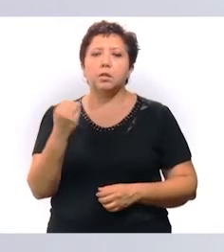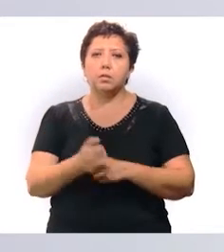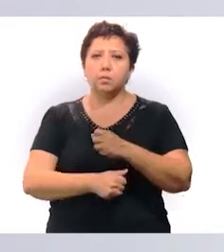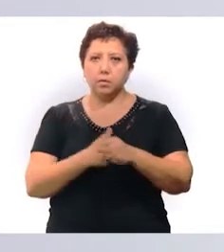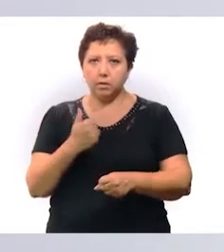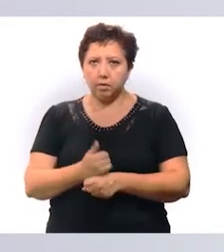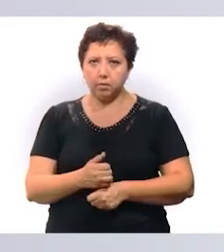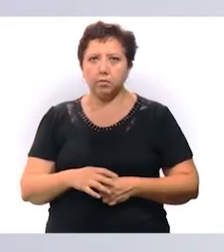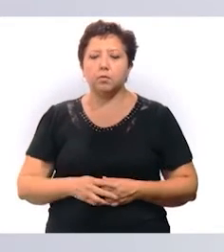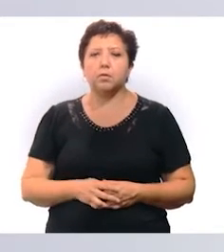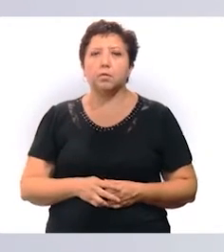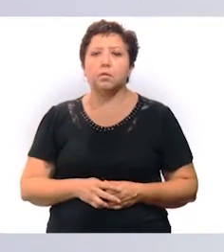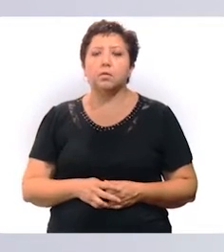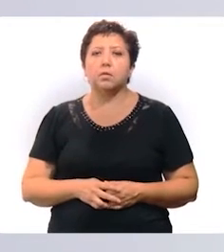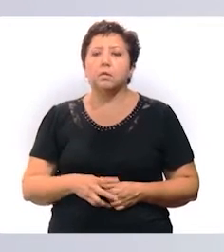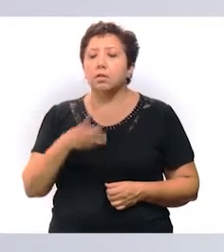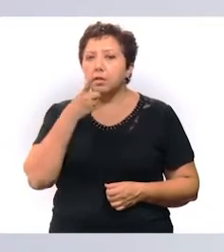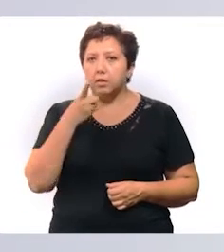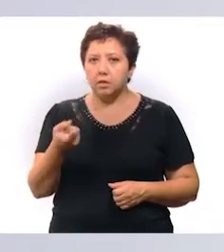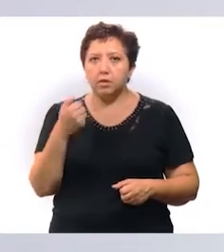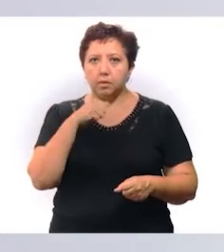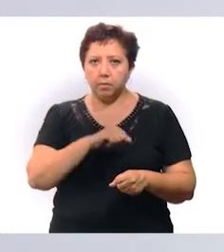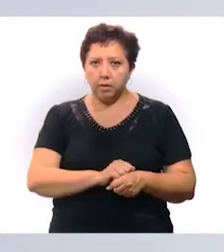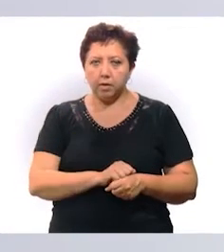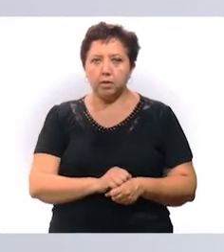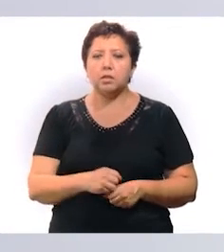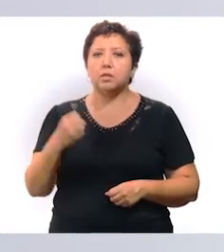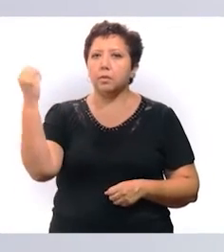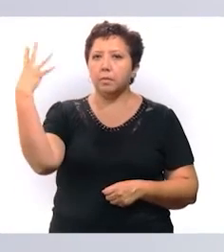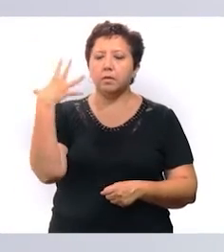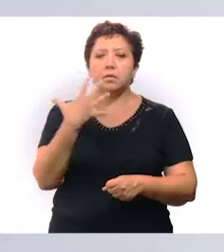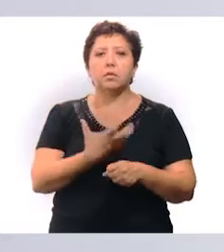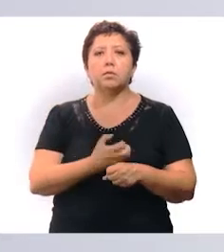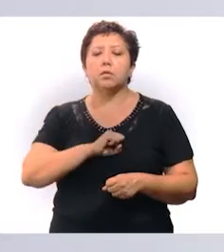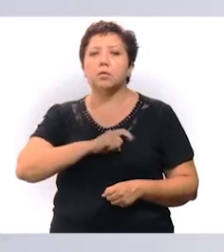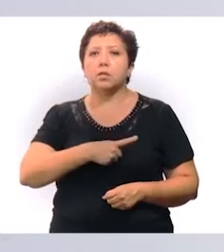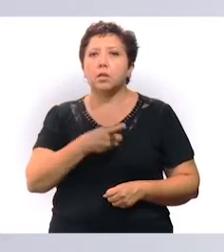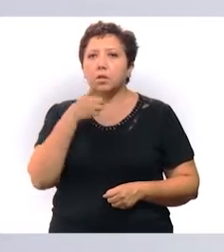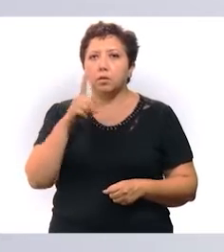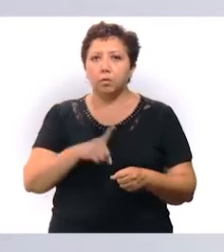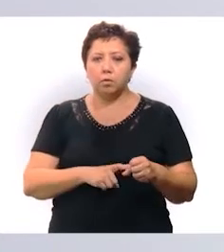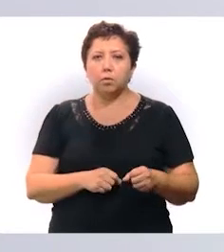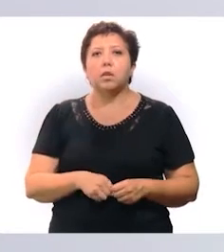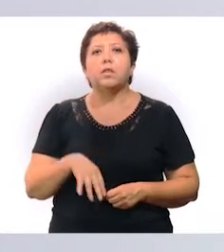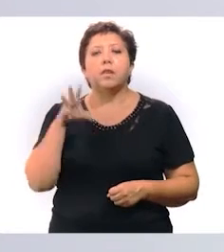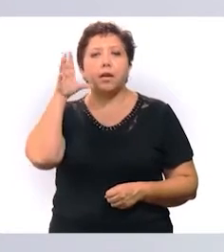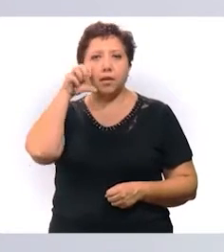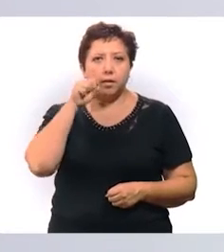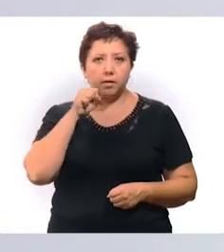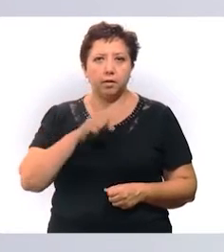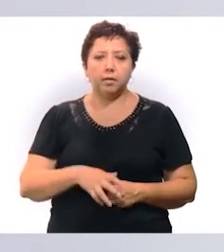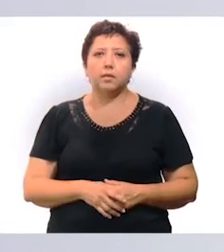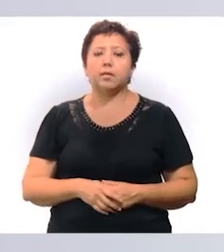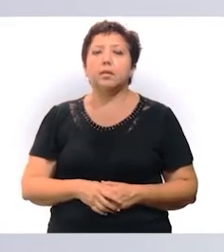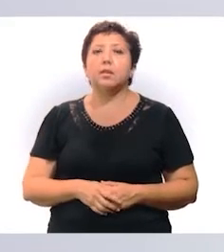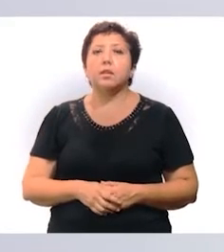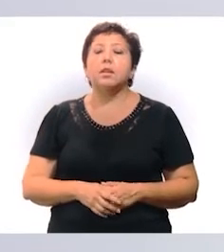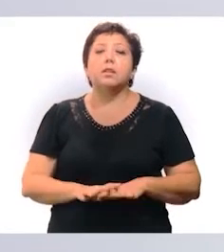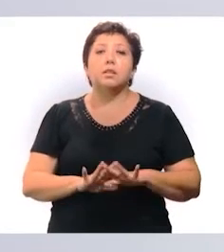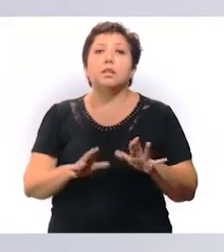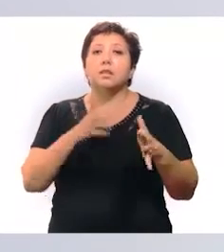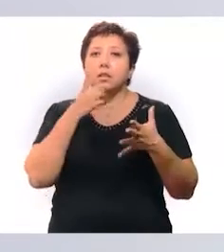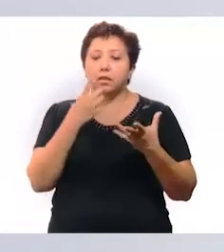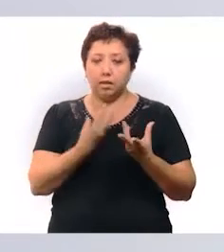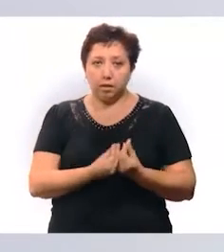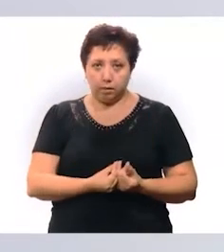a 99 años. Los indicadores semanales de nuestro semáforo estatal de salud marcan color naranja. Como